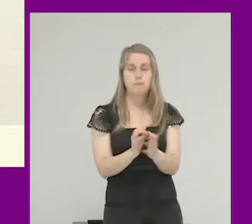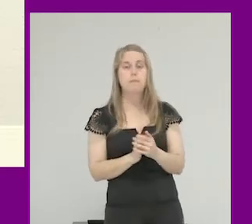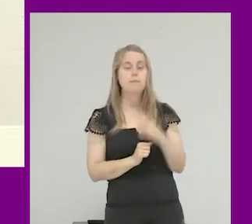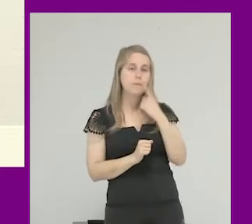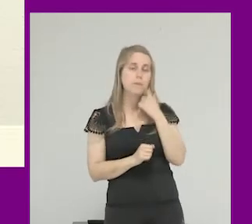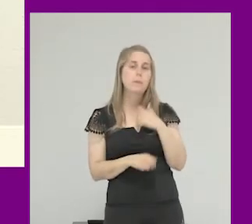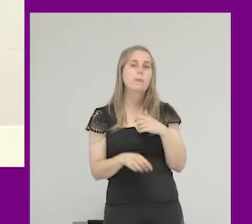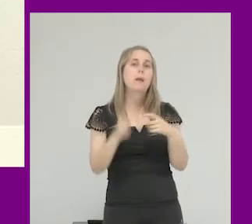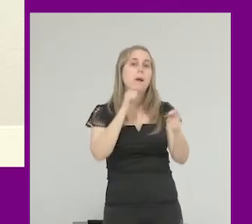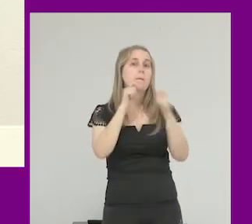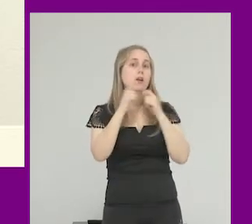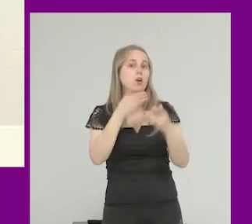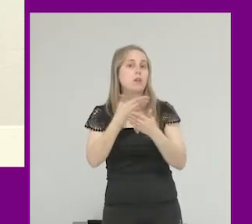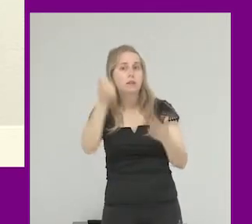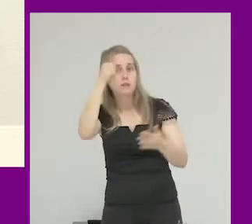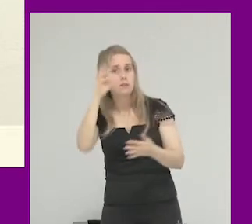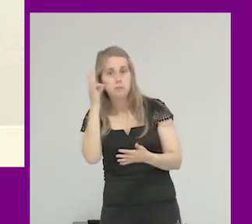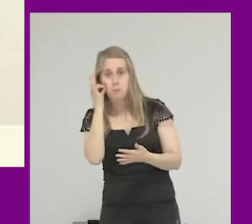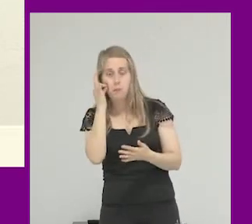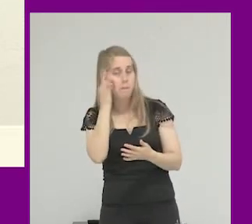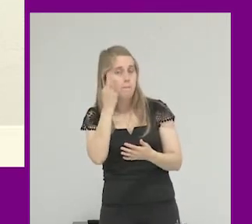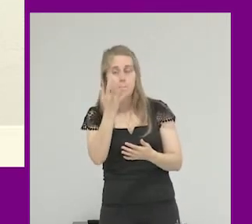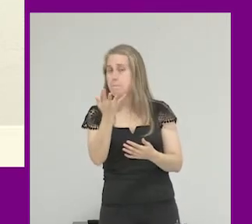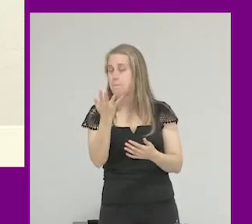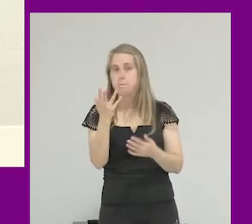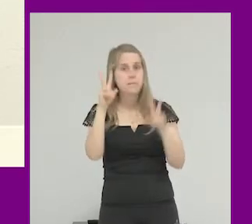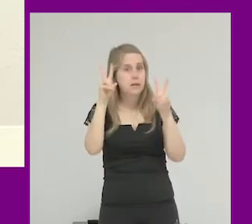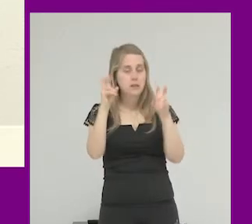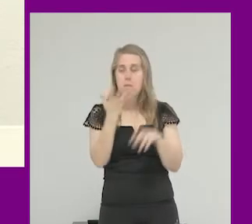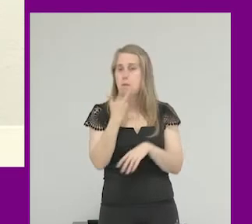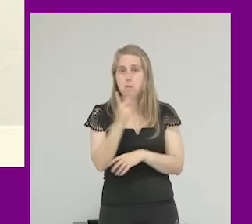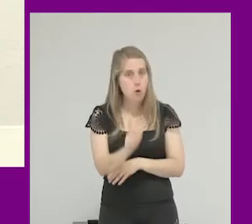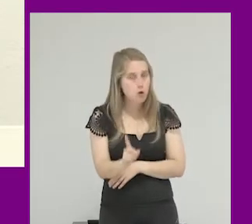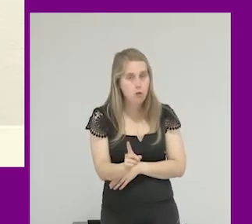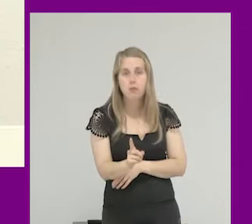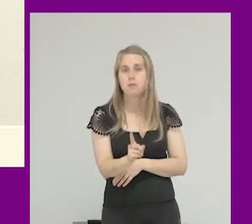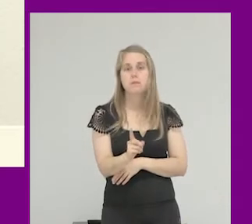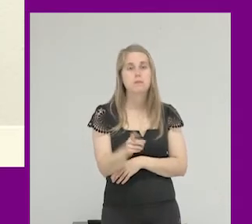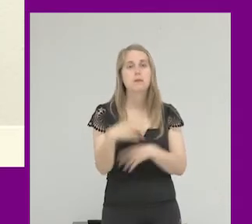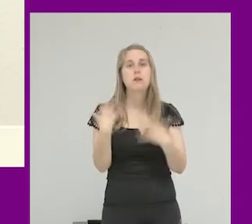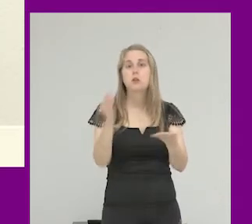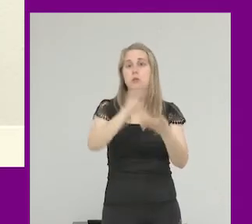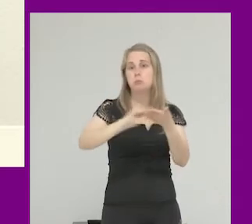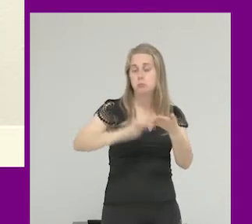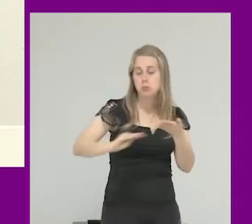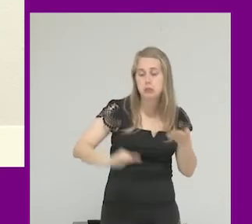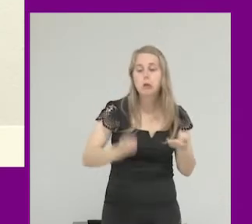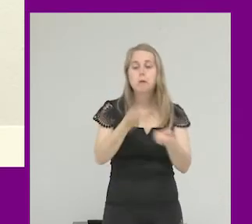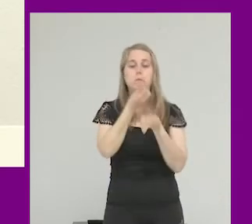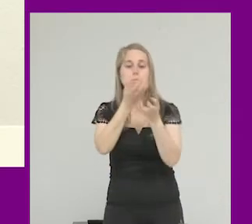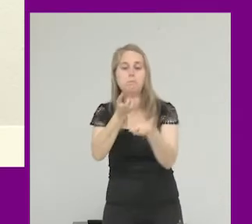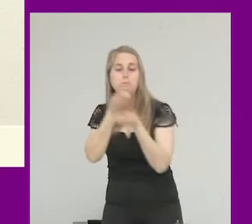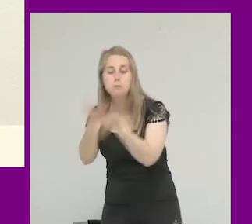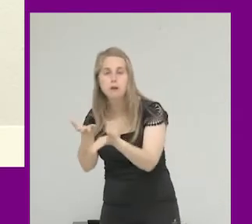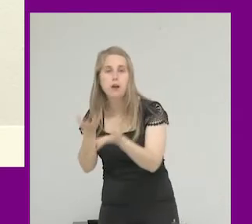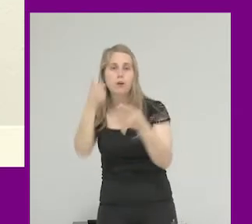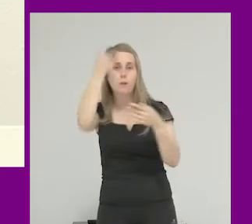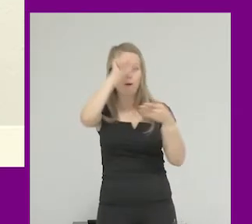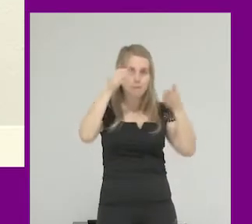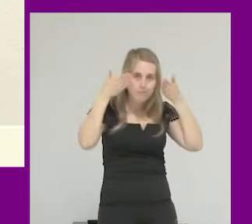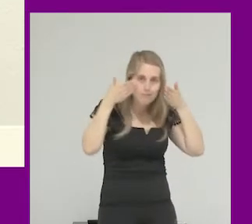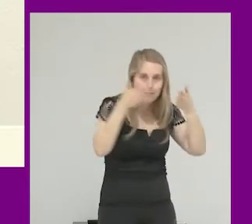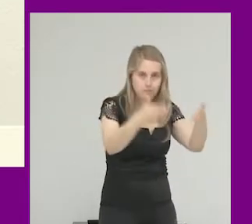Los periodistas y las periodistas tampoco conocen esta temática, por tanto, escriben y dan información con ese sesgo